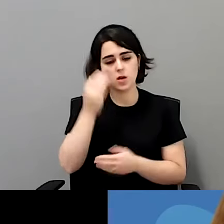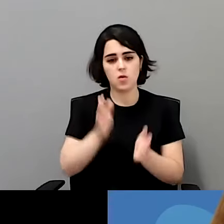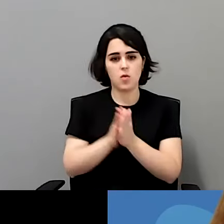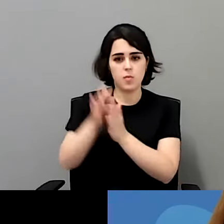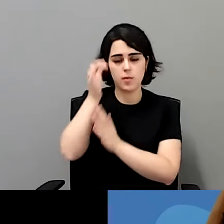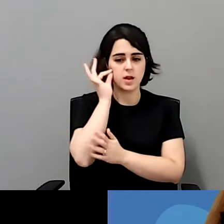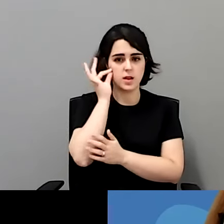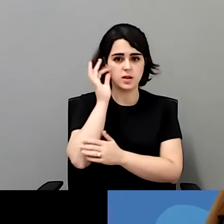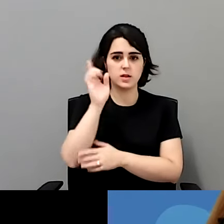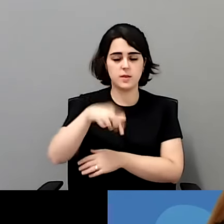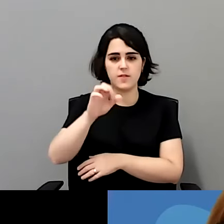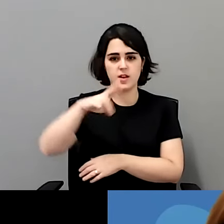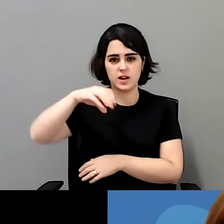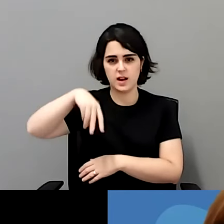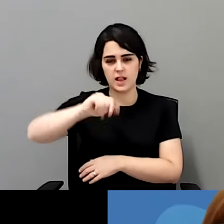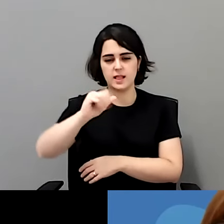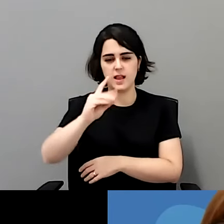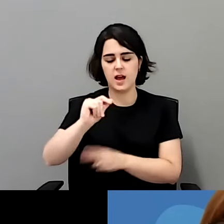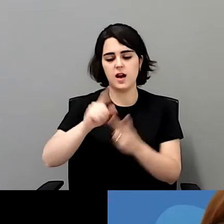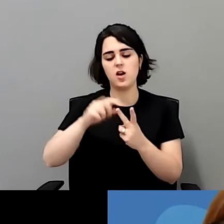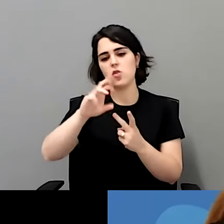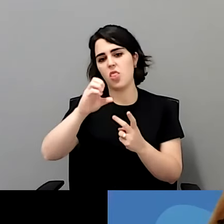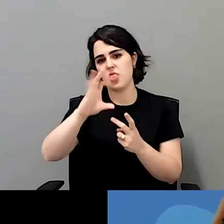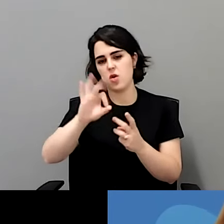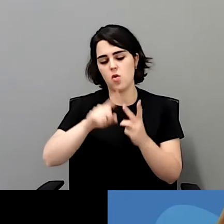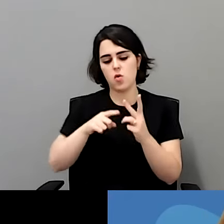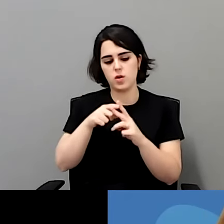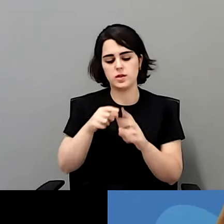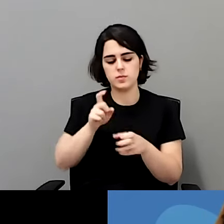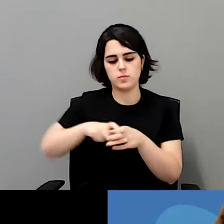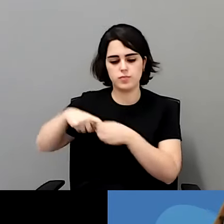contamos también con Fernanda y con Rocío para el turno de palabra.